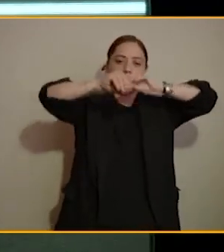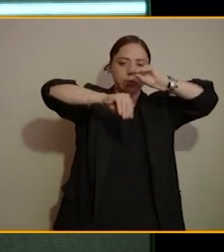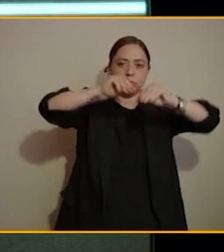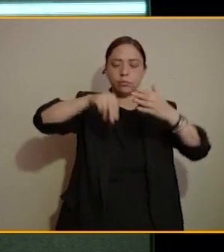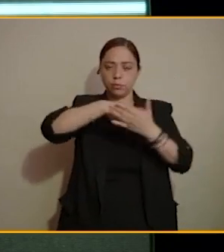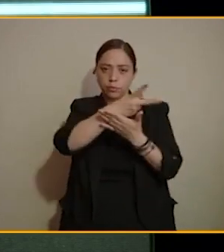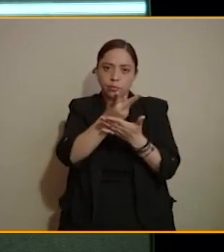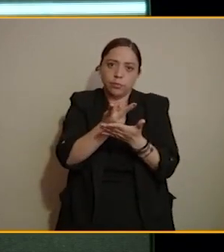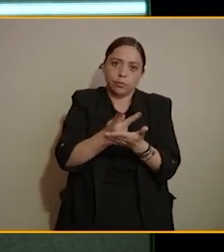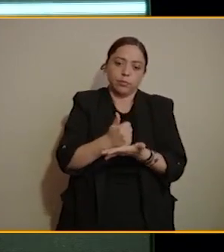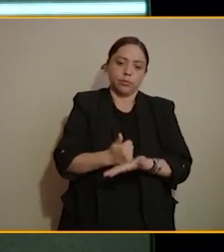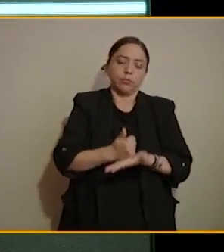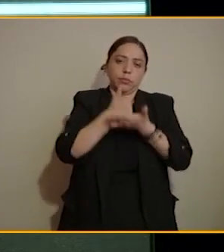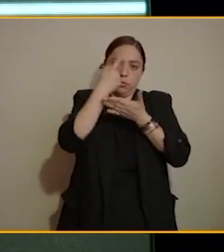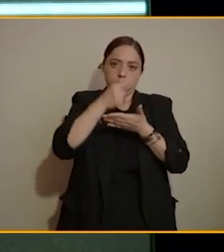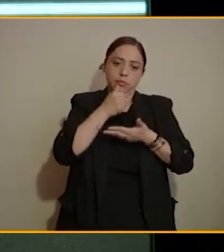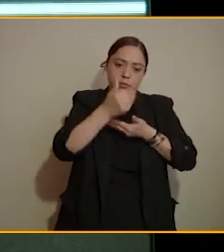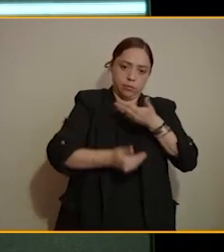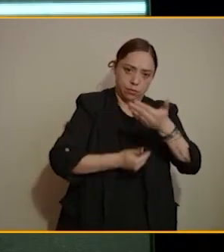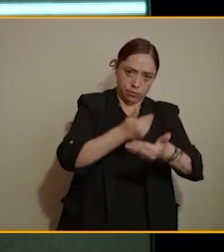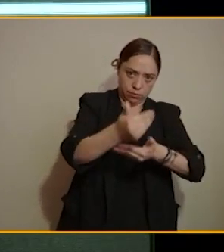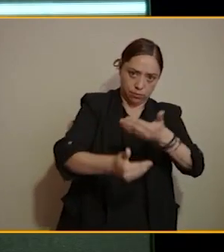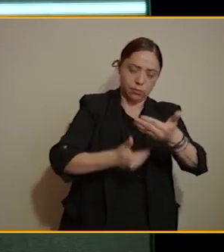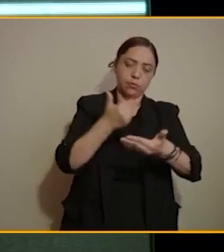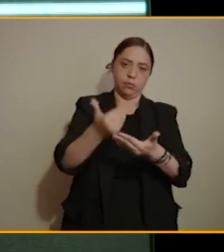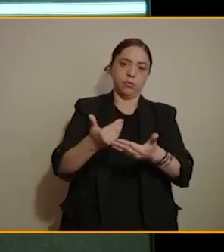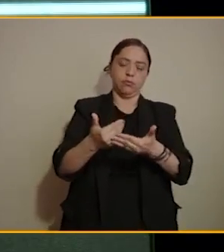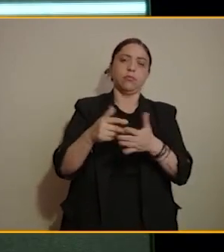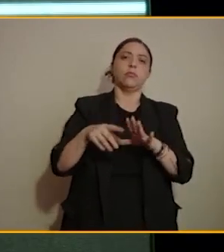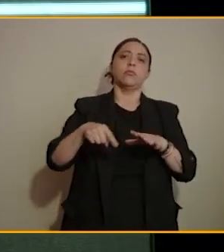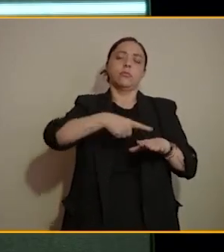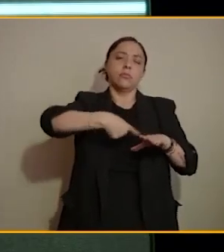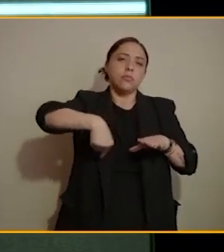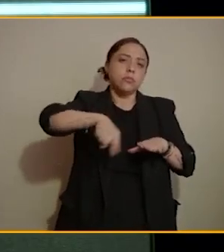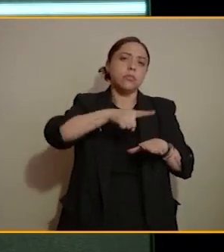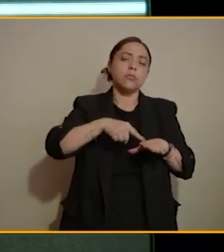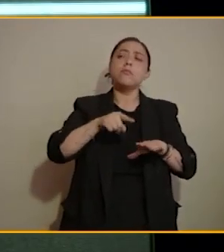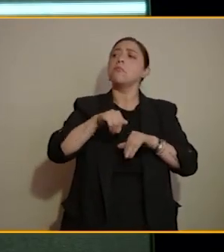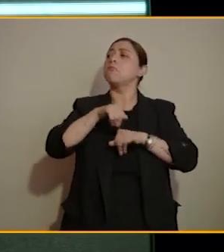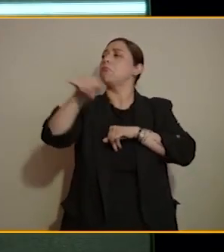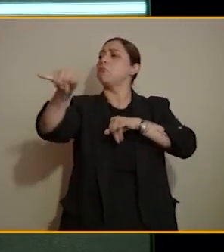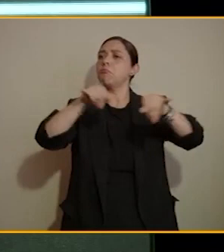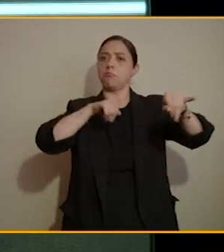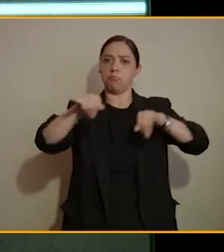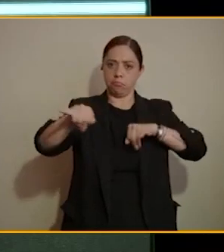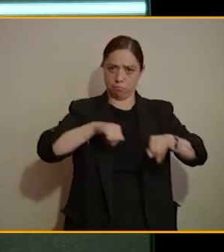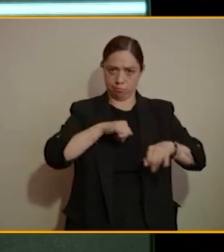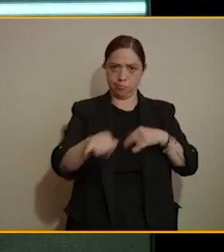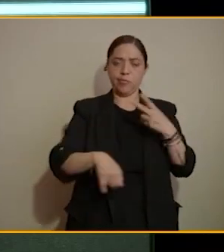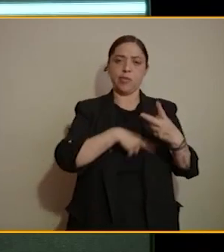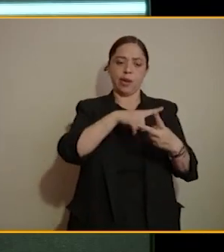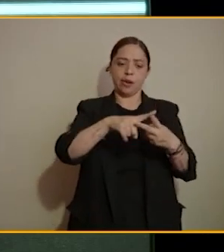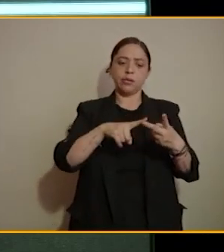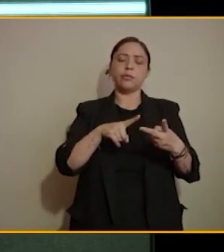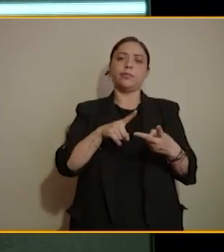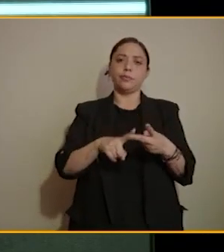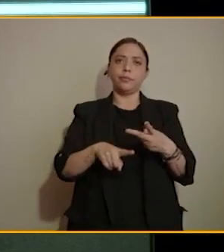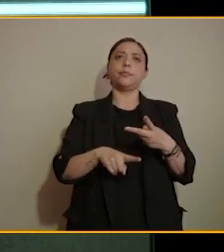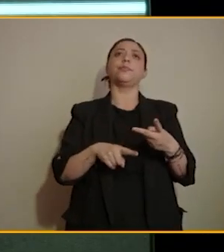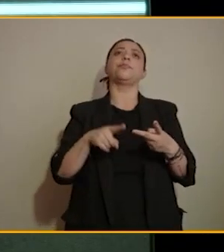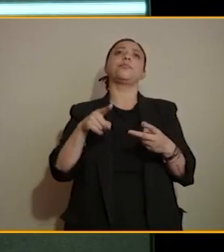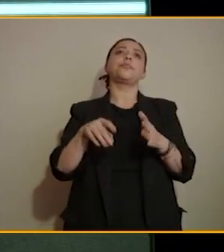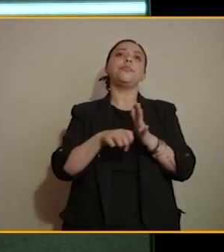poder implementar estos procesos no solo de manera local, sino en otras geografías. Los retos en esta diversidad y en